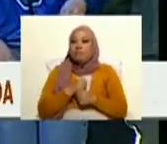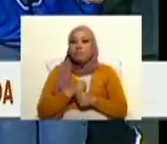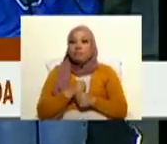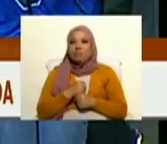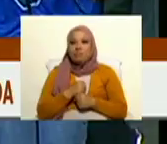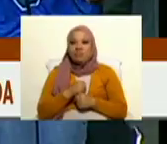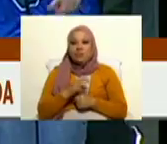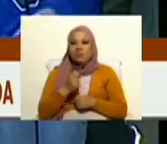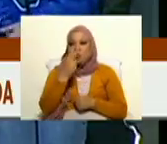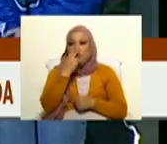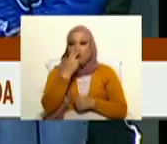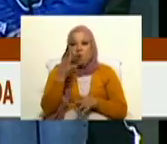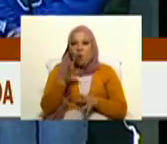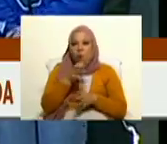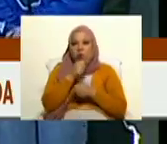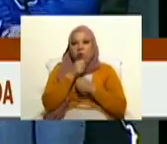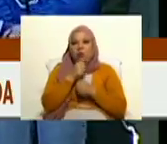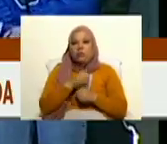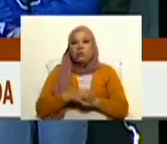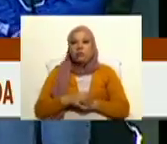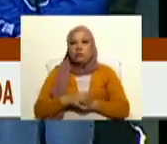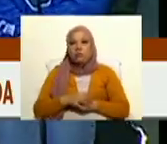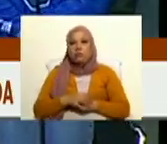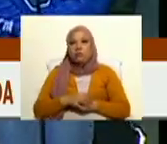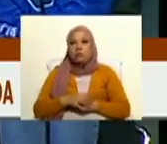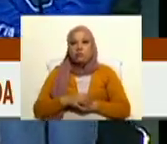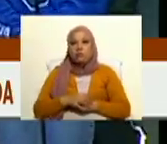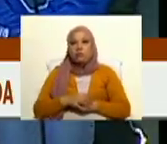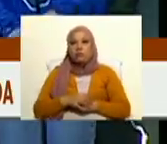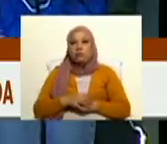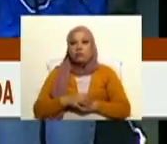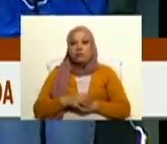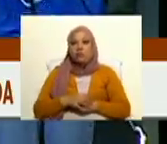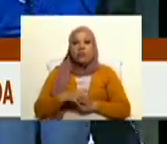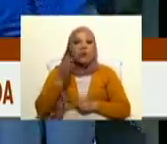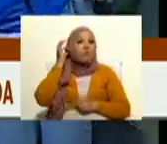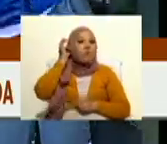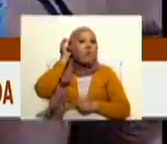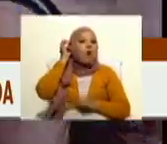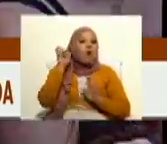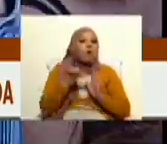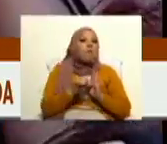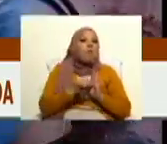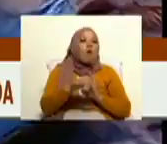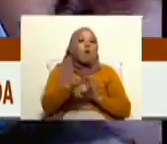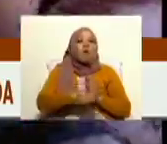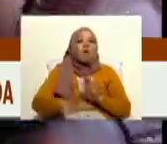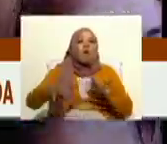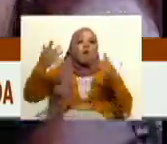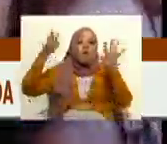Agarren aire, pues, porque tengan fuerza. ¿Dónde está la mujer tachirense?